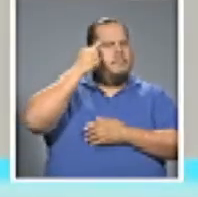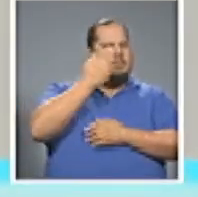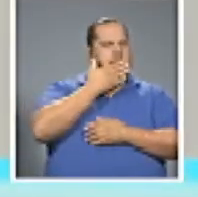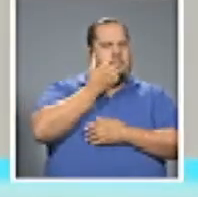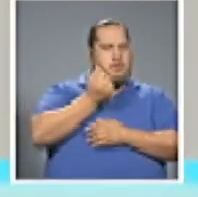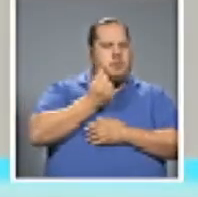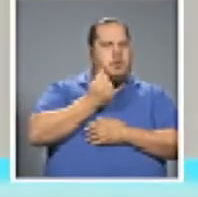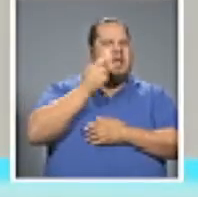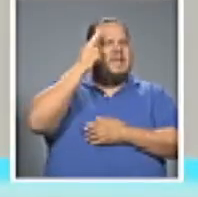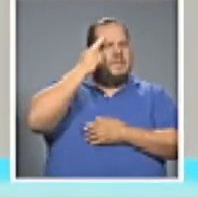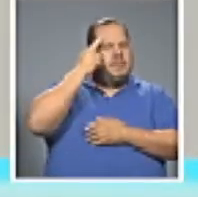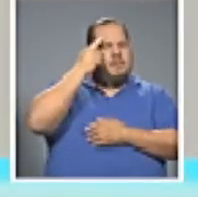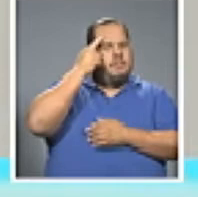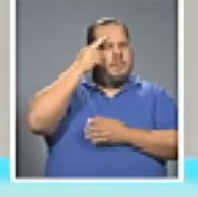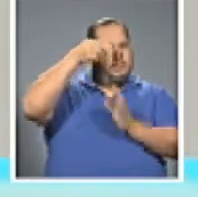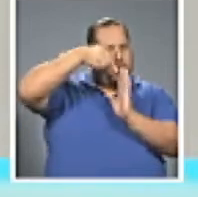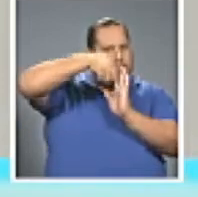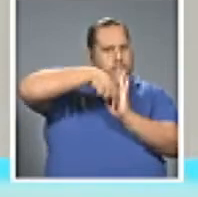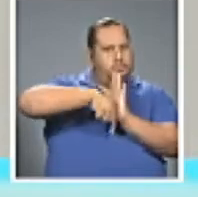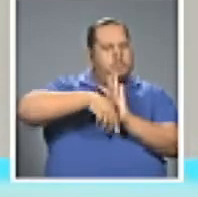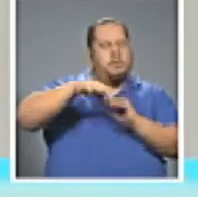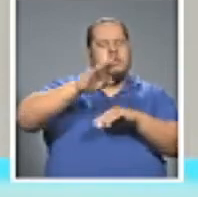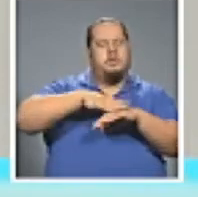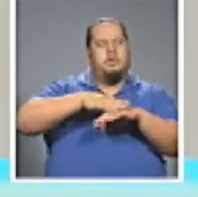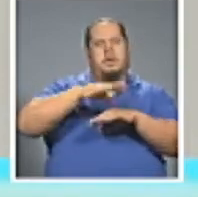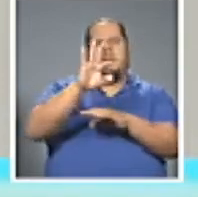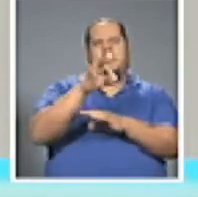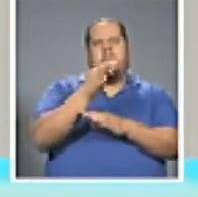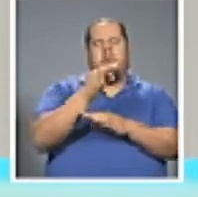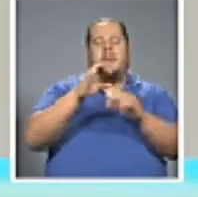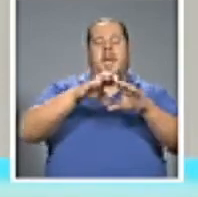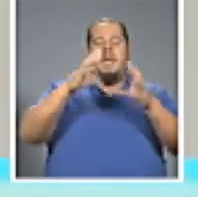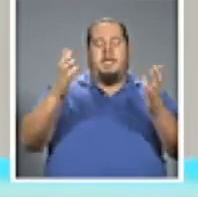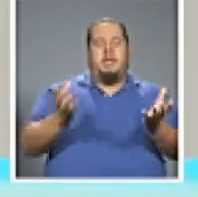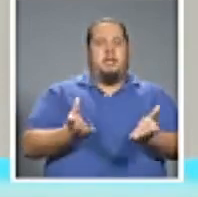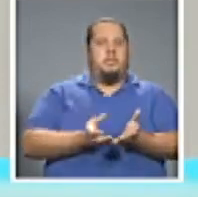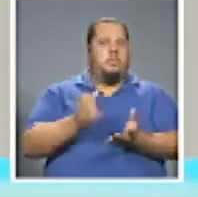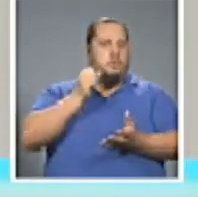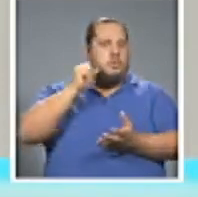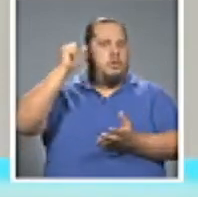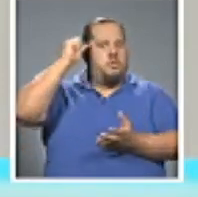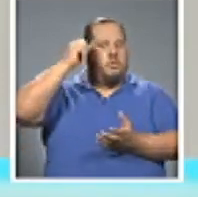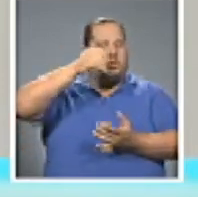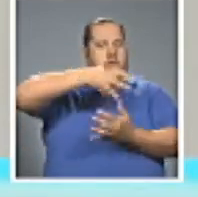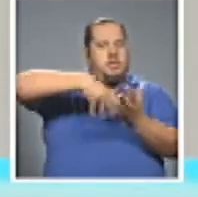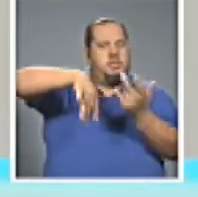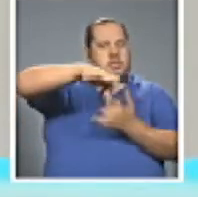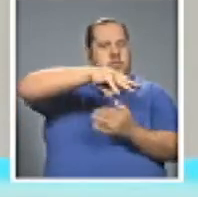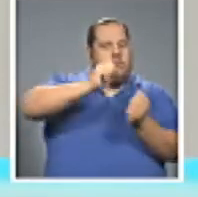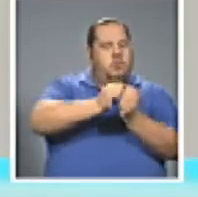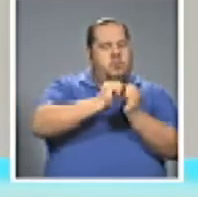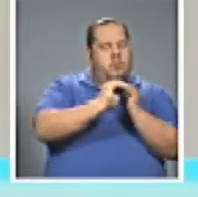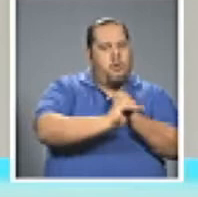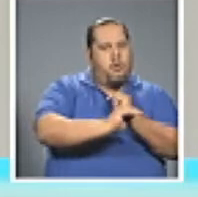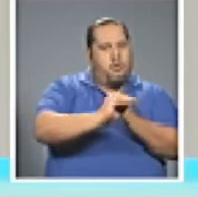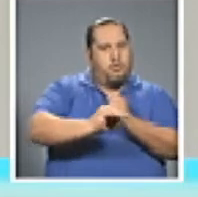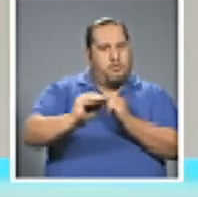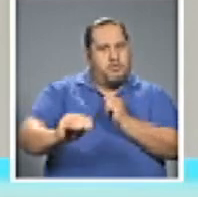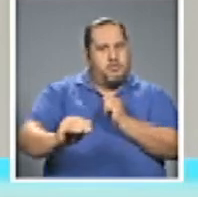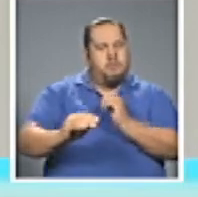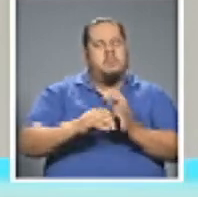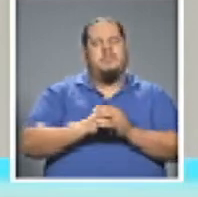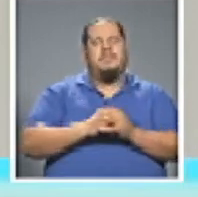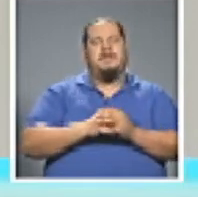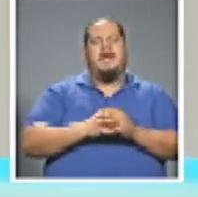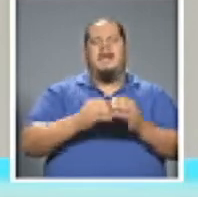hacer una reflexión profunda acerca de la manera en que el mundo adulto está interactuando con el mundo infantil. Y mientras